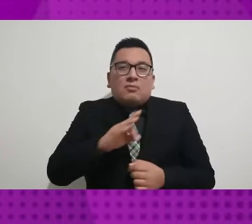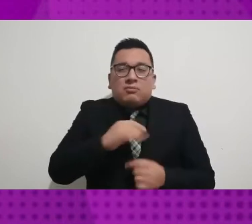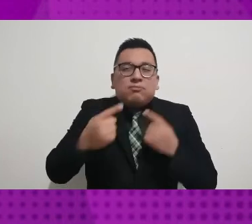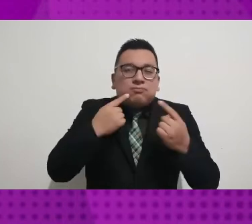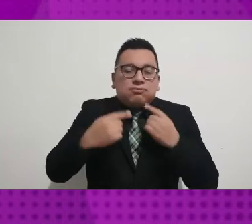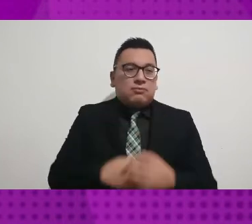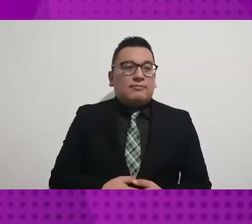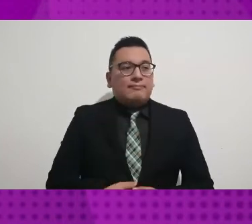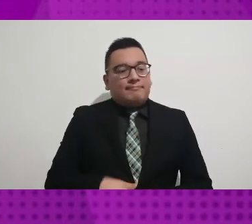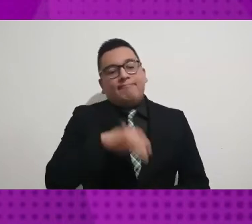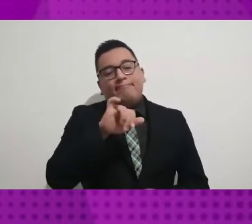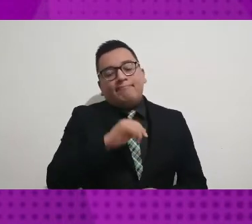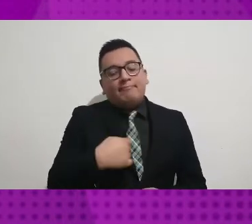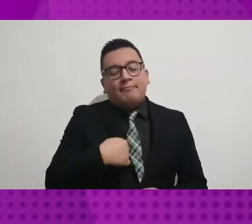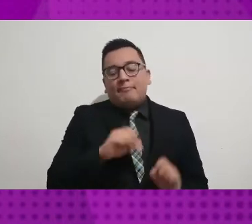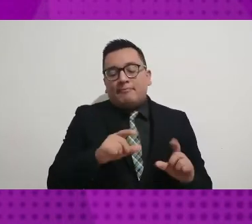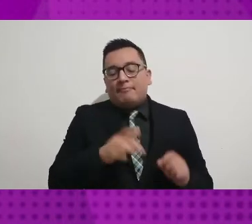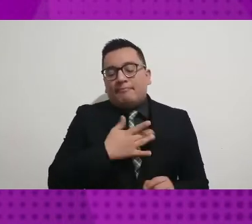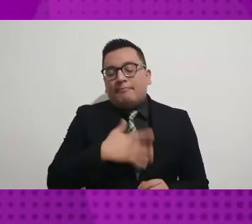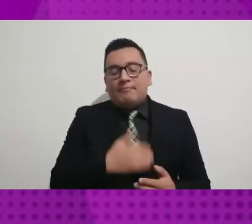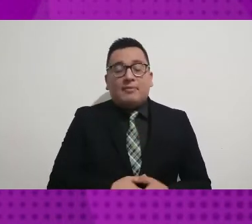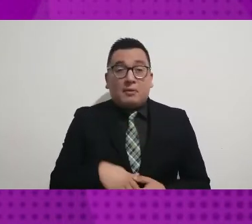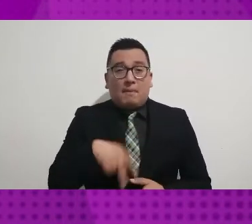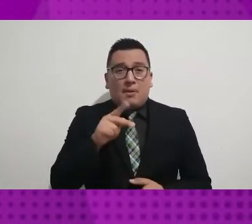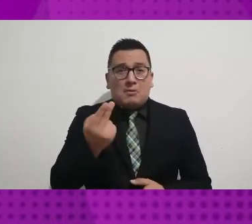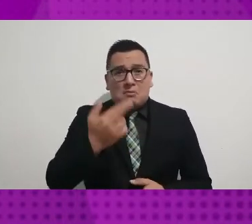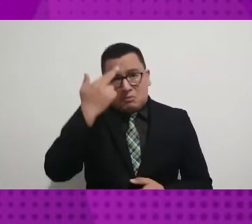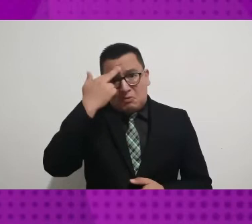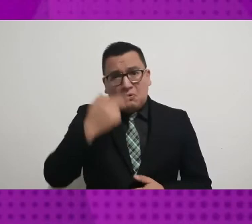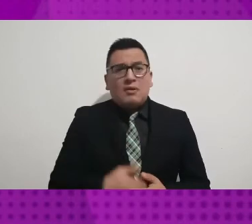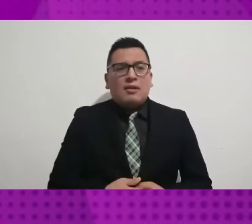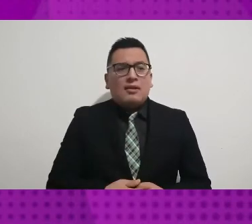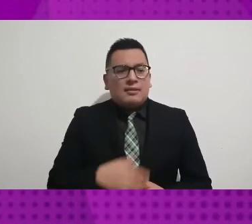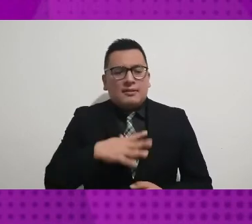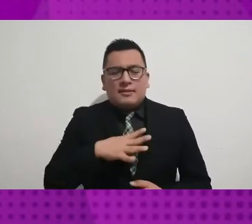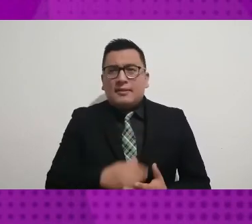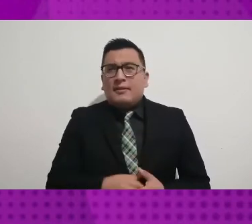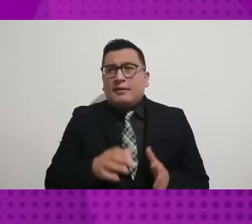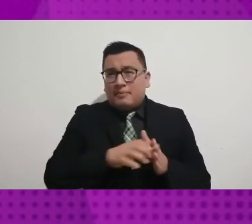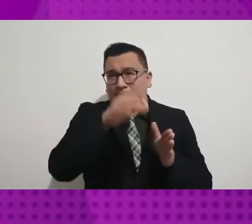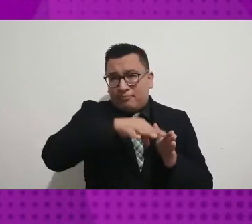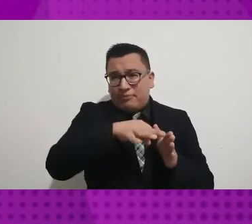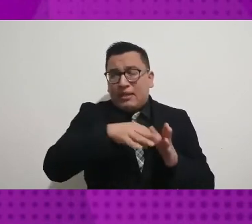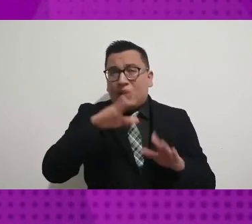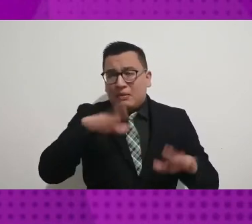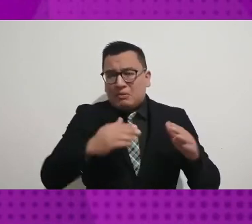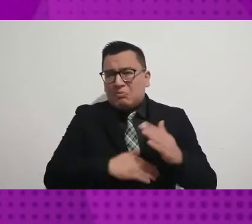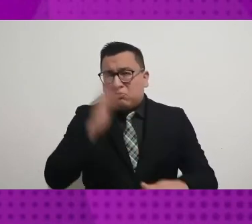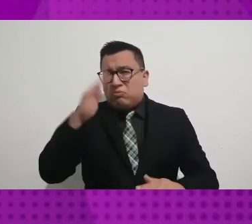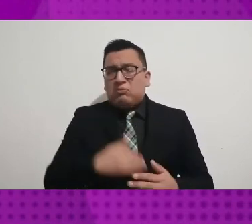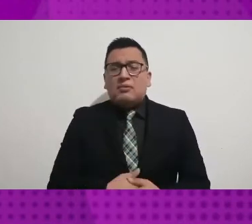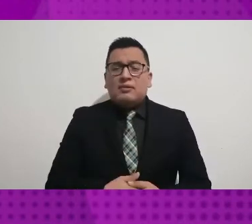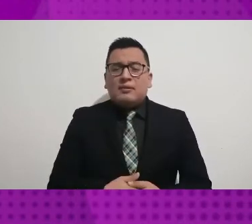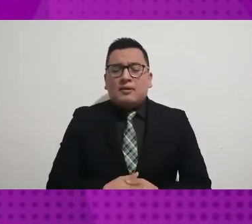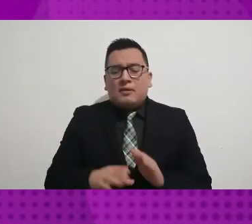de lo público. Sí, a mí yo coincido también con ello, pero hay que recordar también que ha habido procesos electorales que han